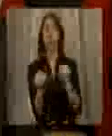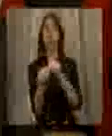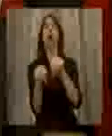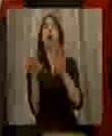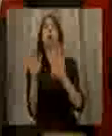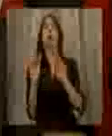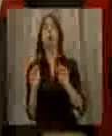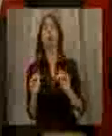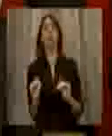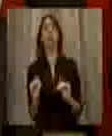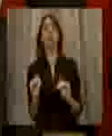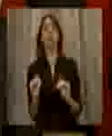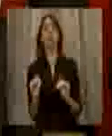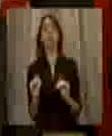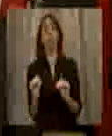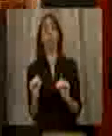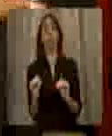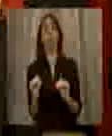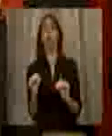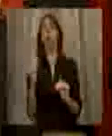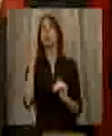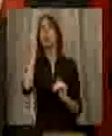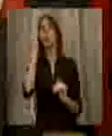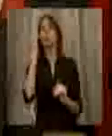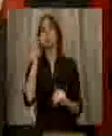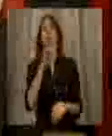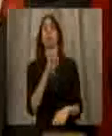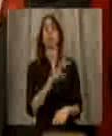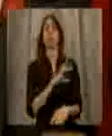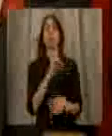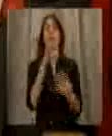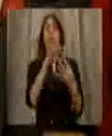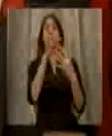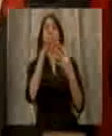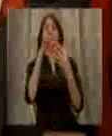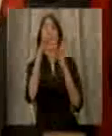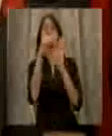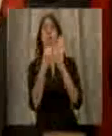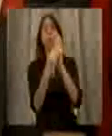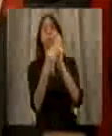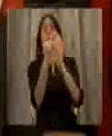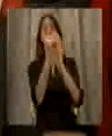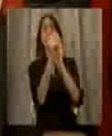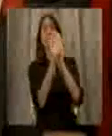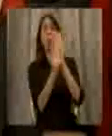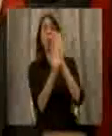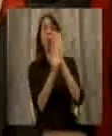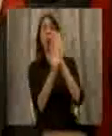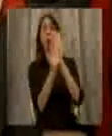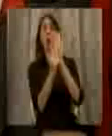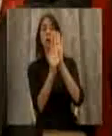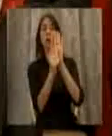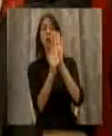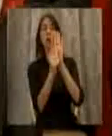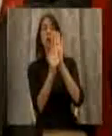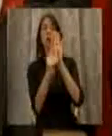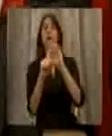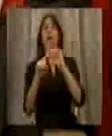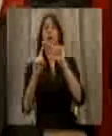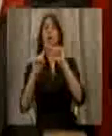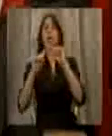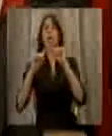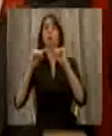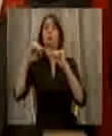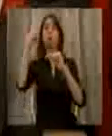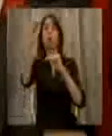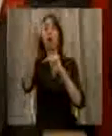mismo está dentro de los principales lugares, las principales posiciones para el año